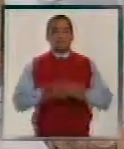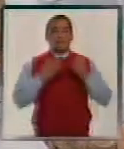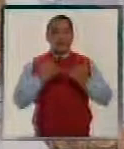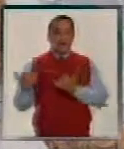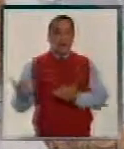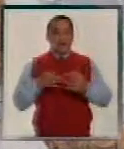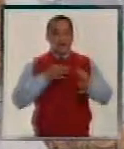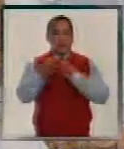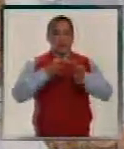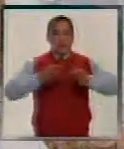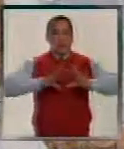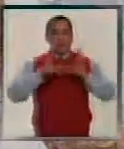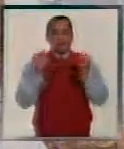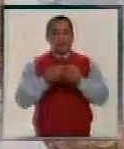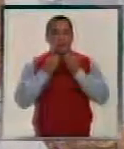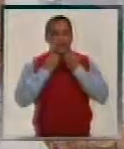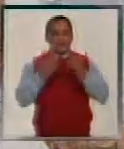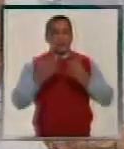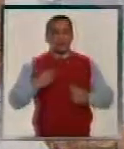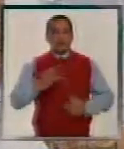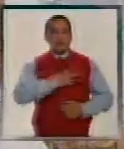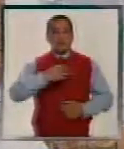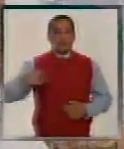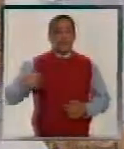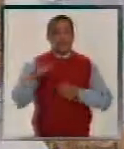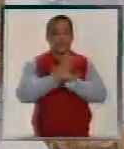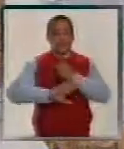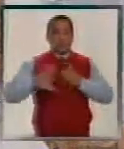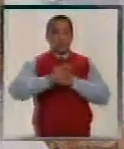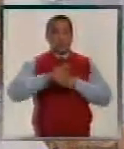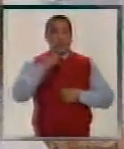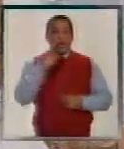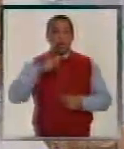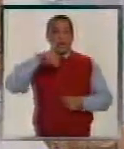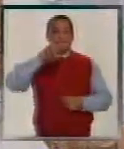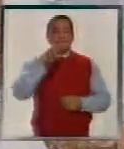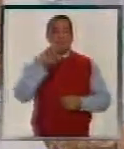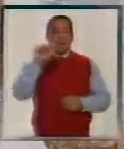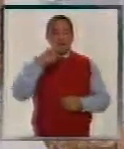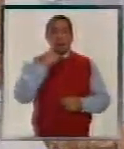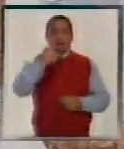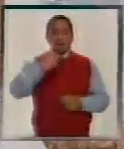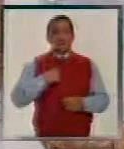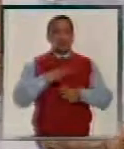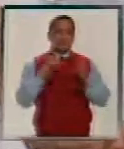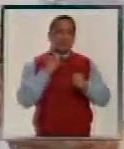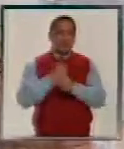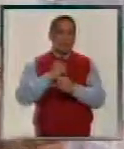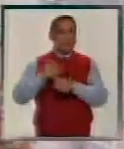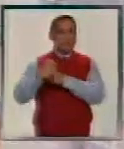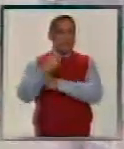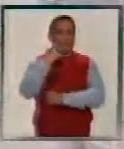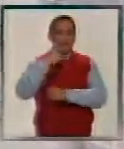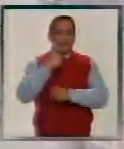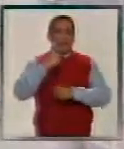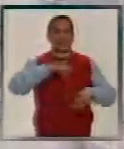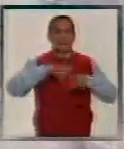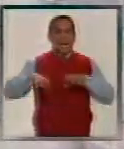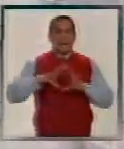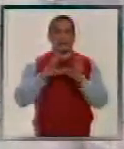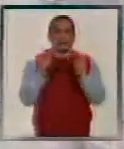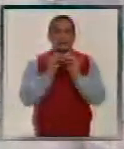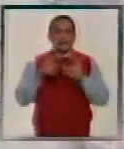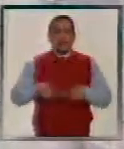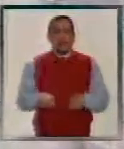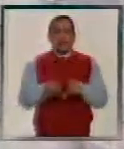Vamos de inmediato con el detalle de la información. El ministro de Defensa, Daniel Mora, reconoció el sacrificado trabajo de los militares que luchan